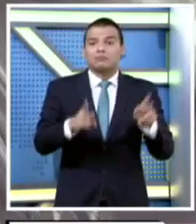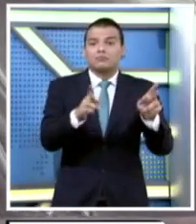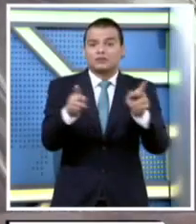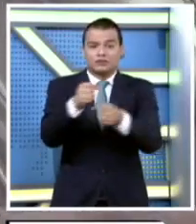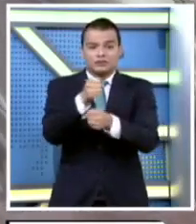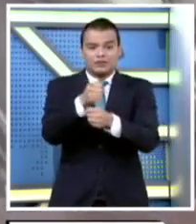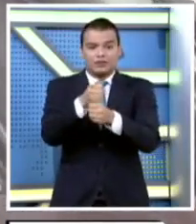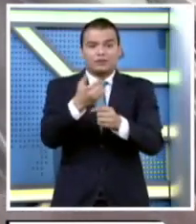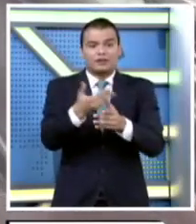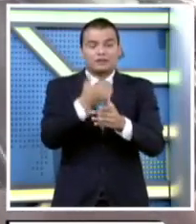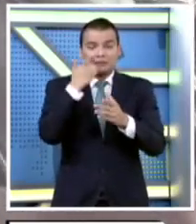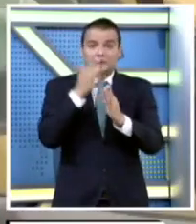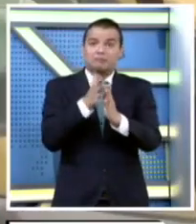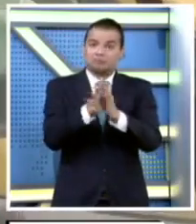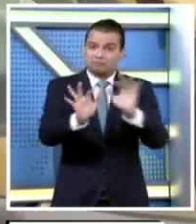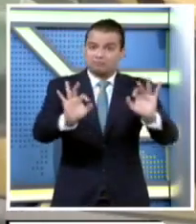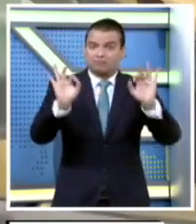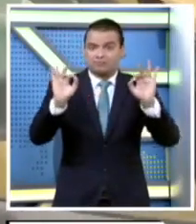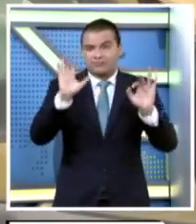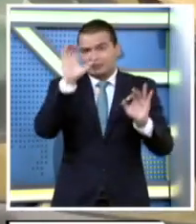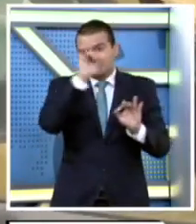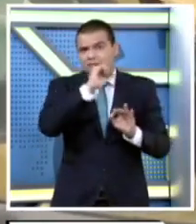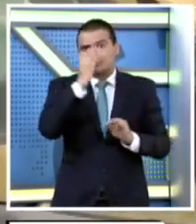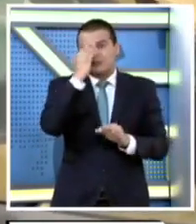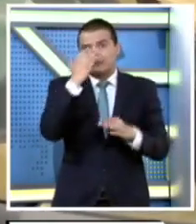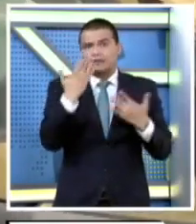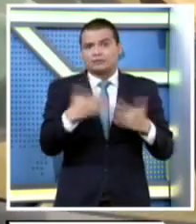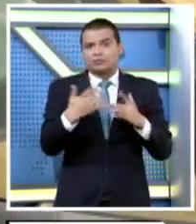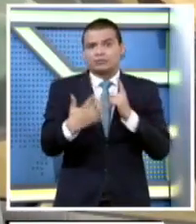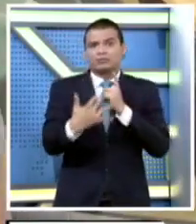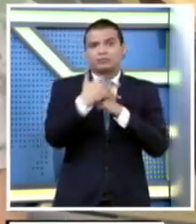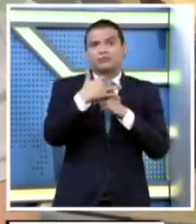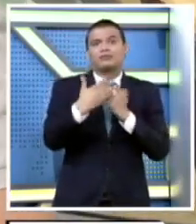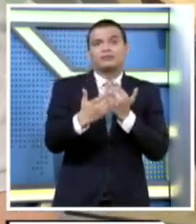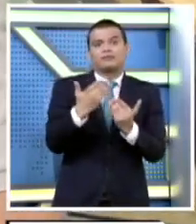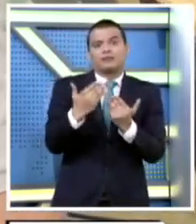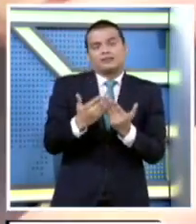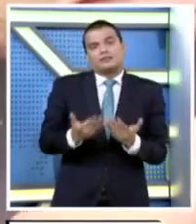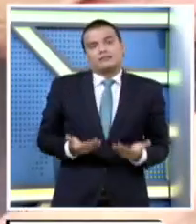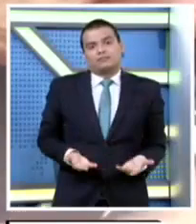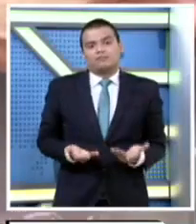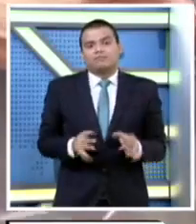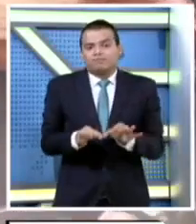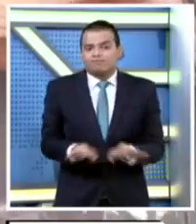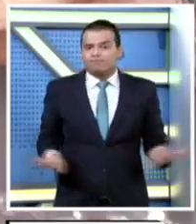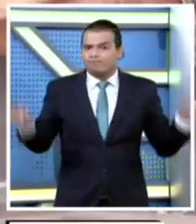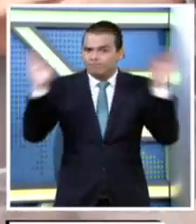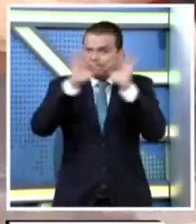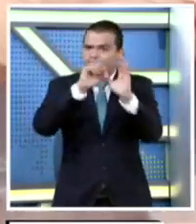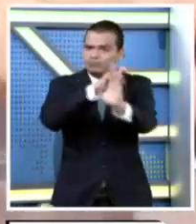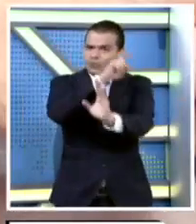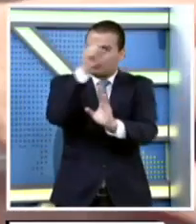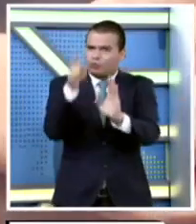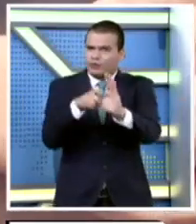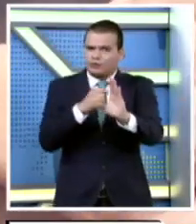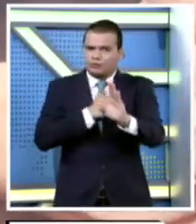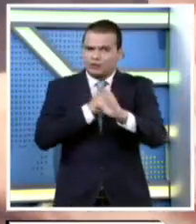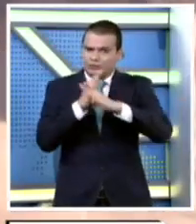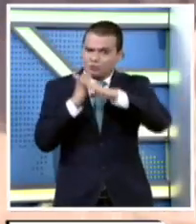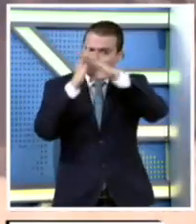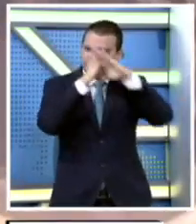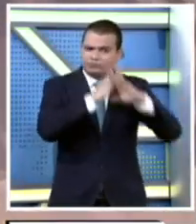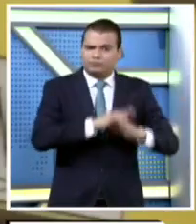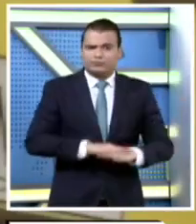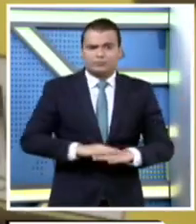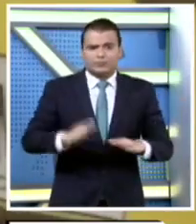los taxistas. Desde este gremio entiende que son vulnerables a este virus. Por eso deben adoptar medidas de protección. Por